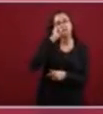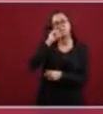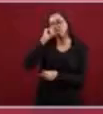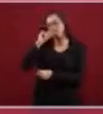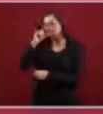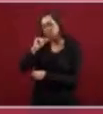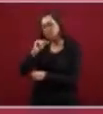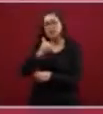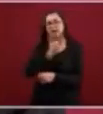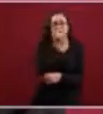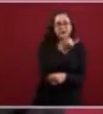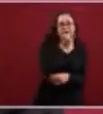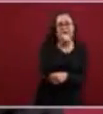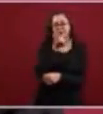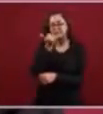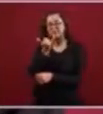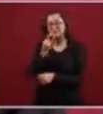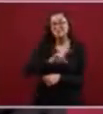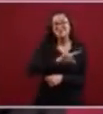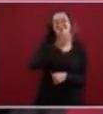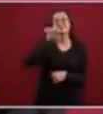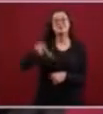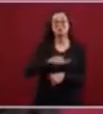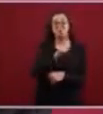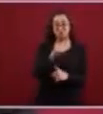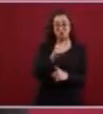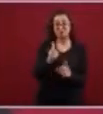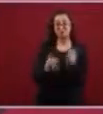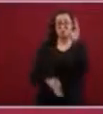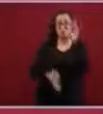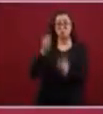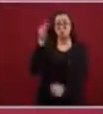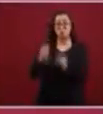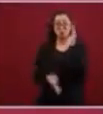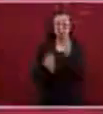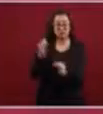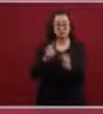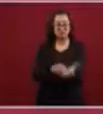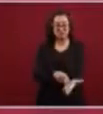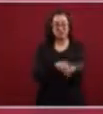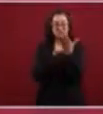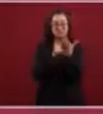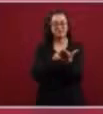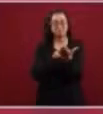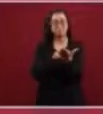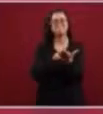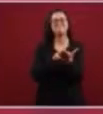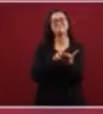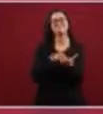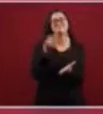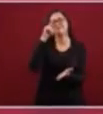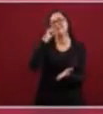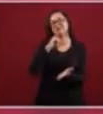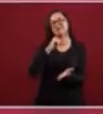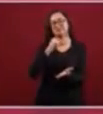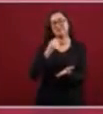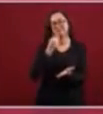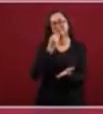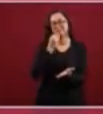motivo a que los jueces puedan